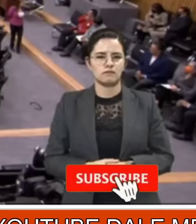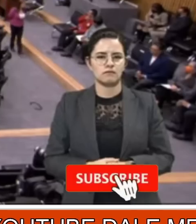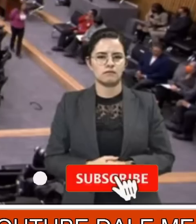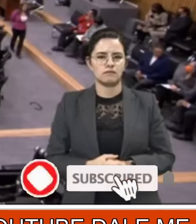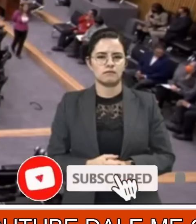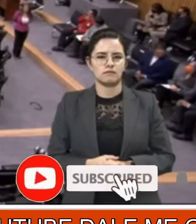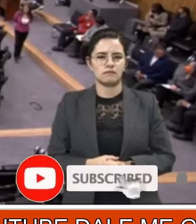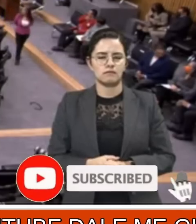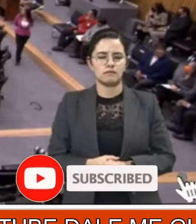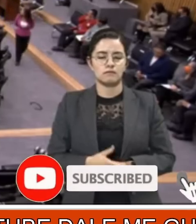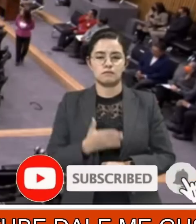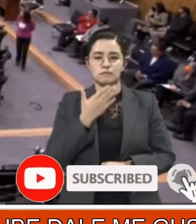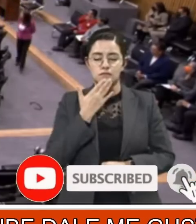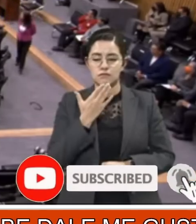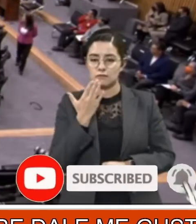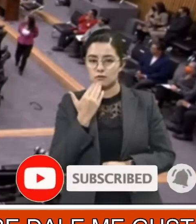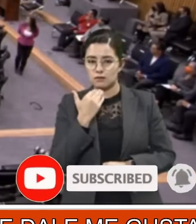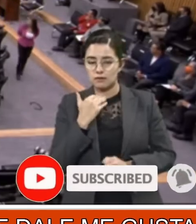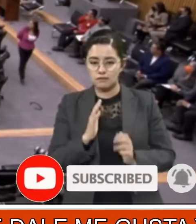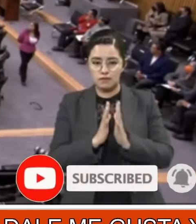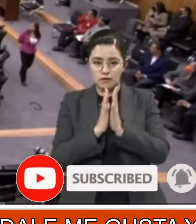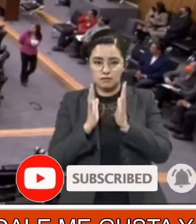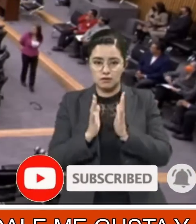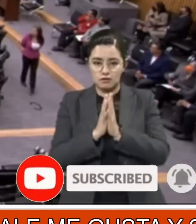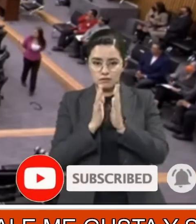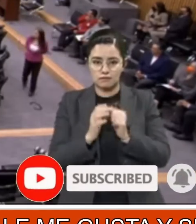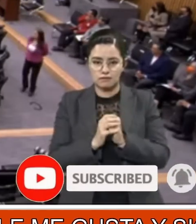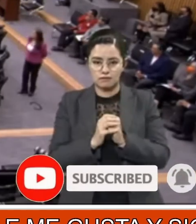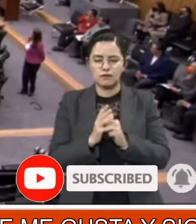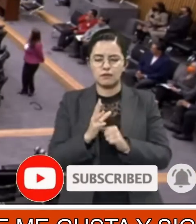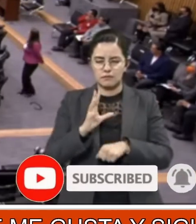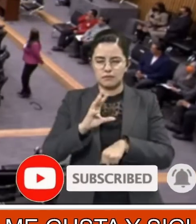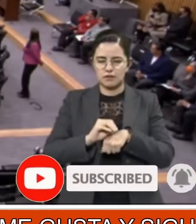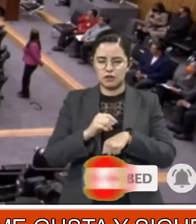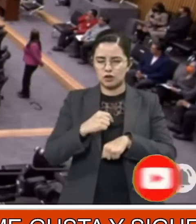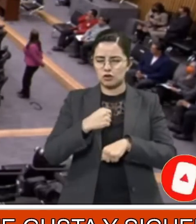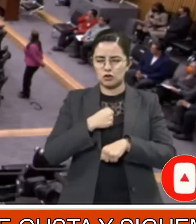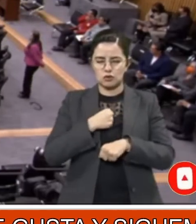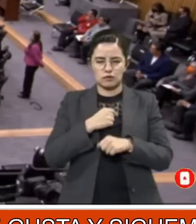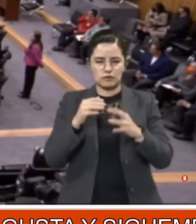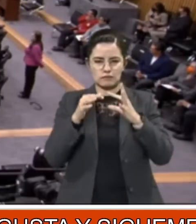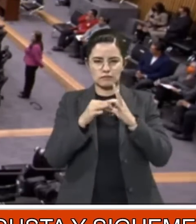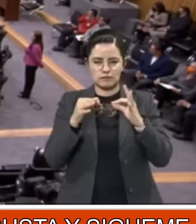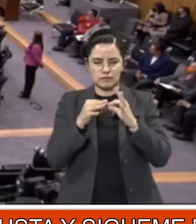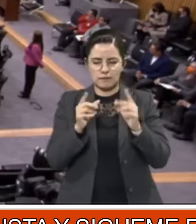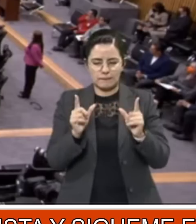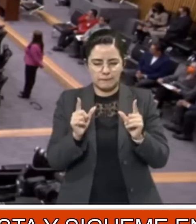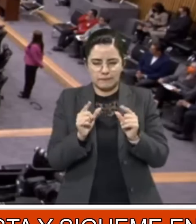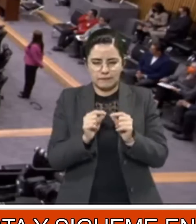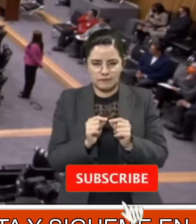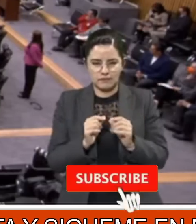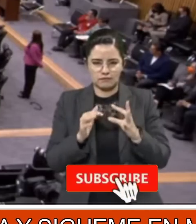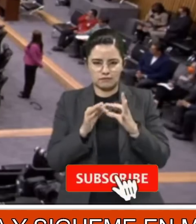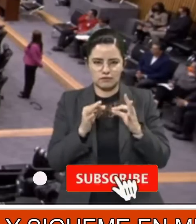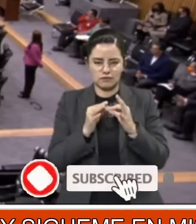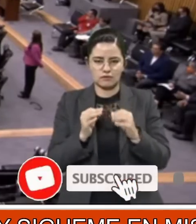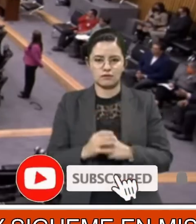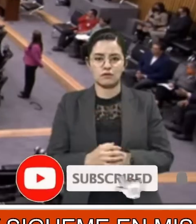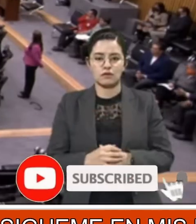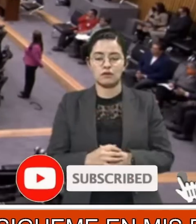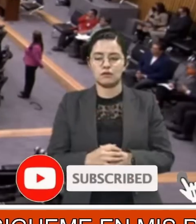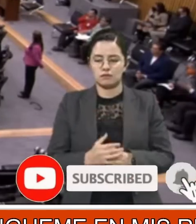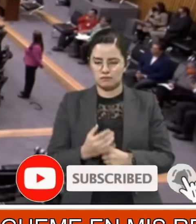Electoral 2022. Gracias, señor secretario, señoras y señores integrantes del Consejo. Está a su